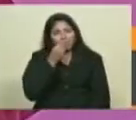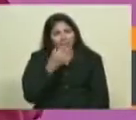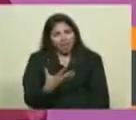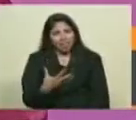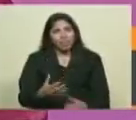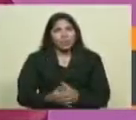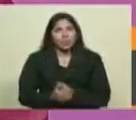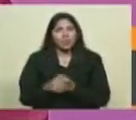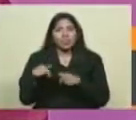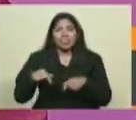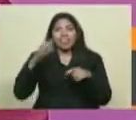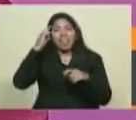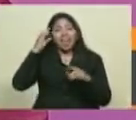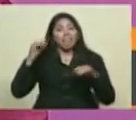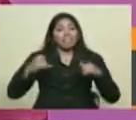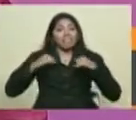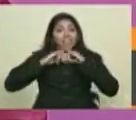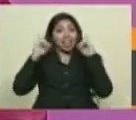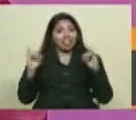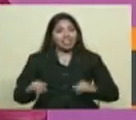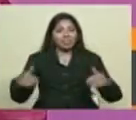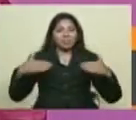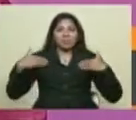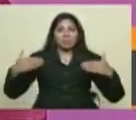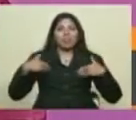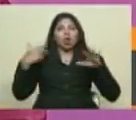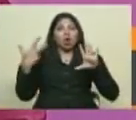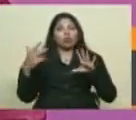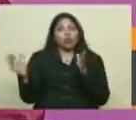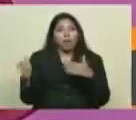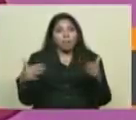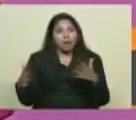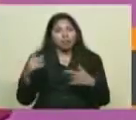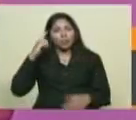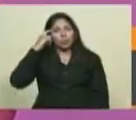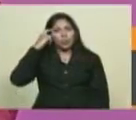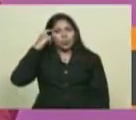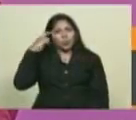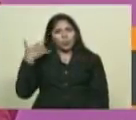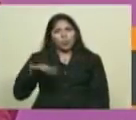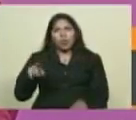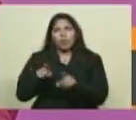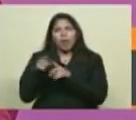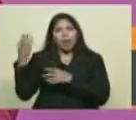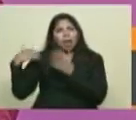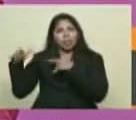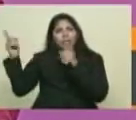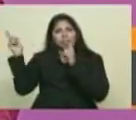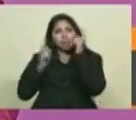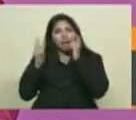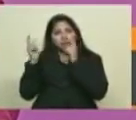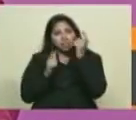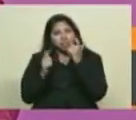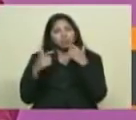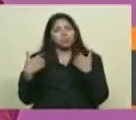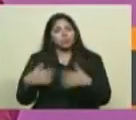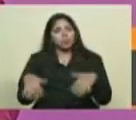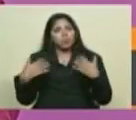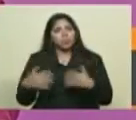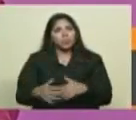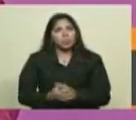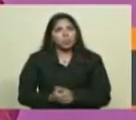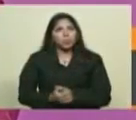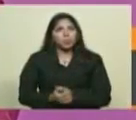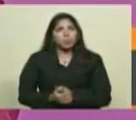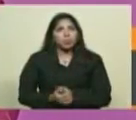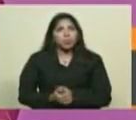este día de felicidad. 8 de marzo, ¿cómo uno se acuerda del comandante Chávez, verdad? Si el comandante